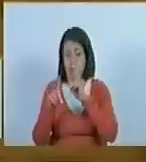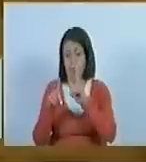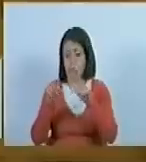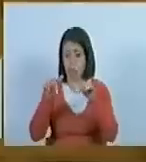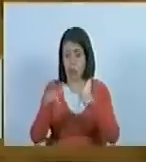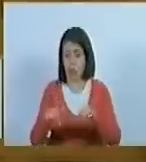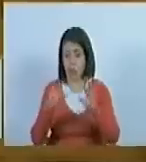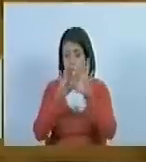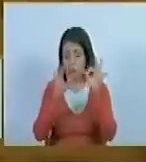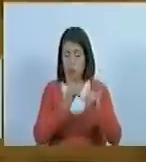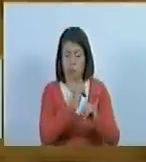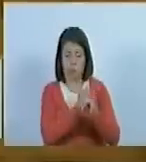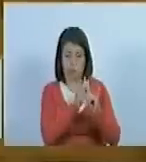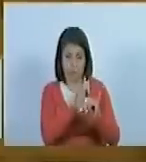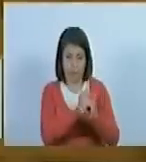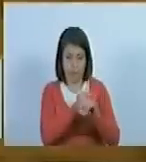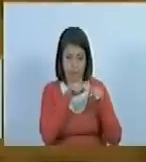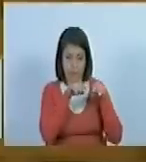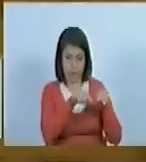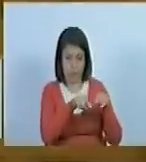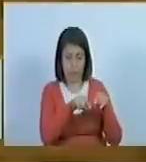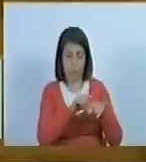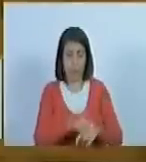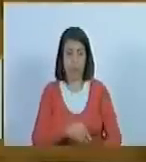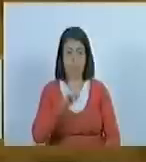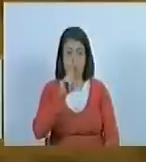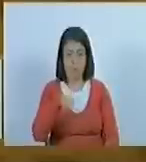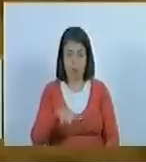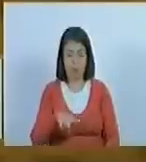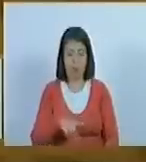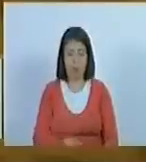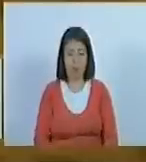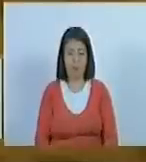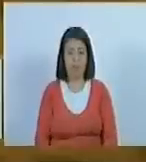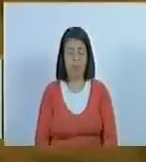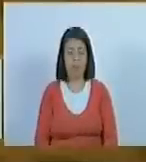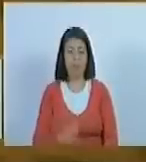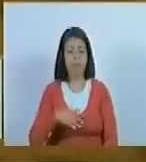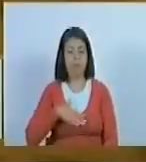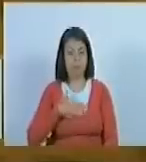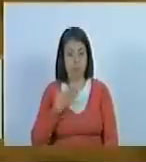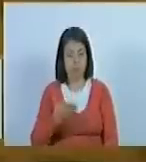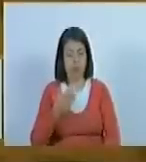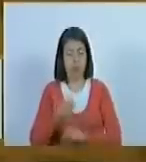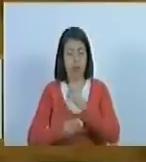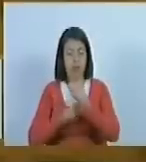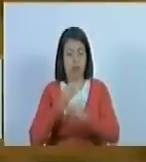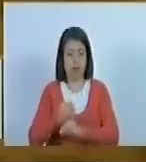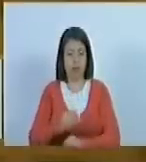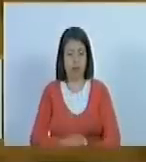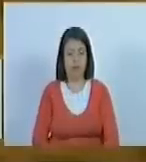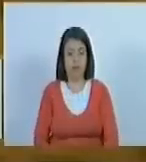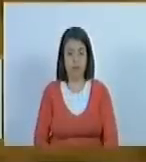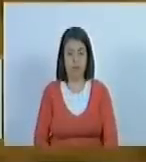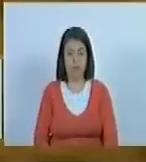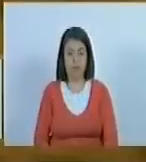actuales herramientas de las redes digitales tienen posibilidades infinitas para hacerlo. Tratan de